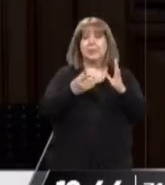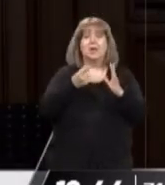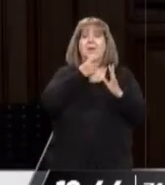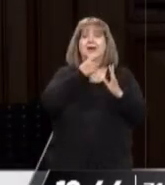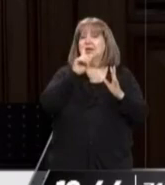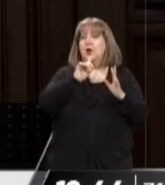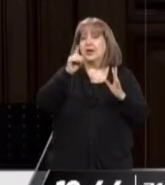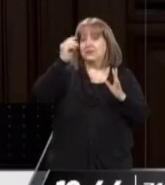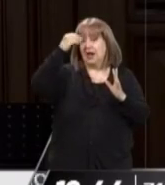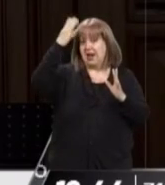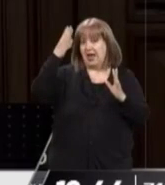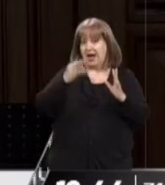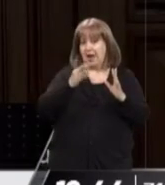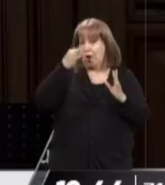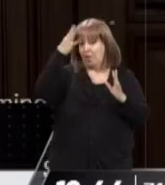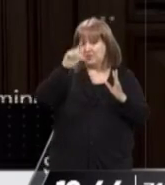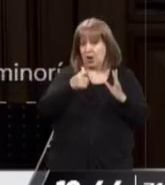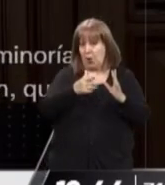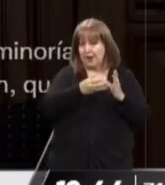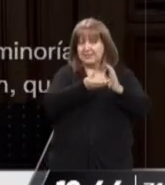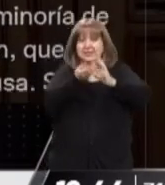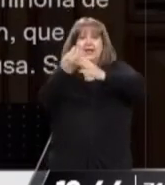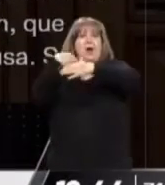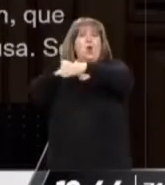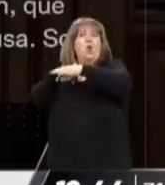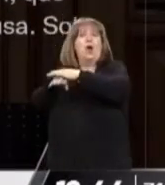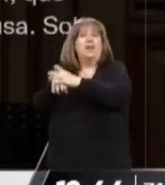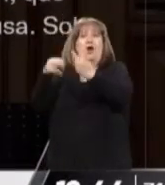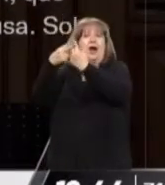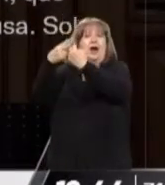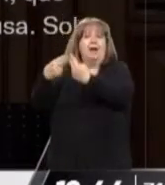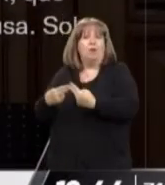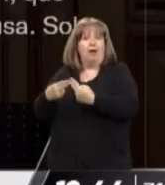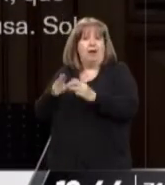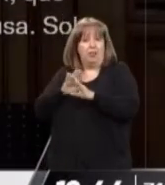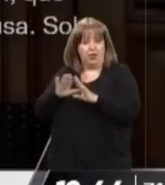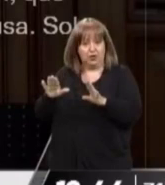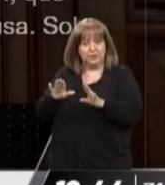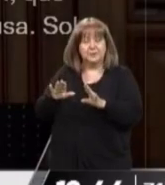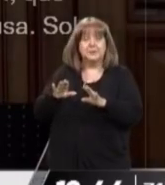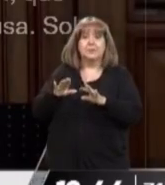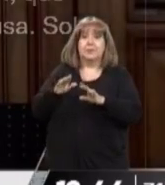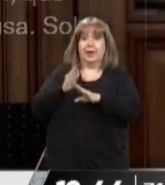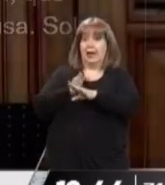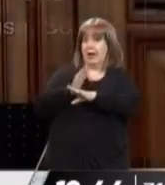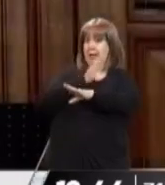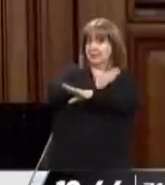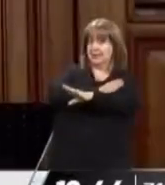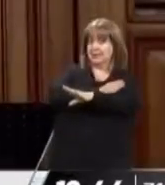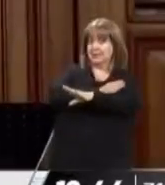en la causa del memorándum con Irán y otras causas que tienen que ver con la investigación de hechos de corrupción en la gestión